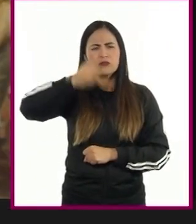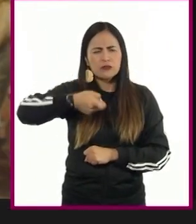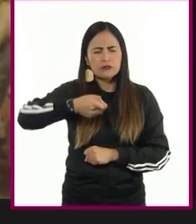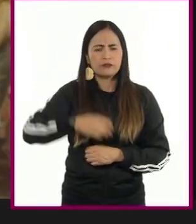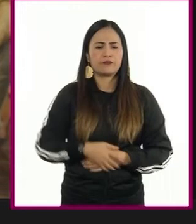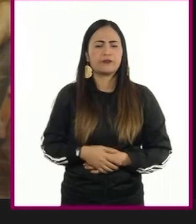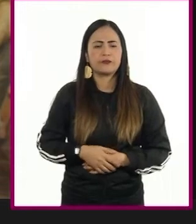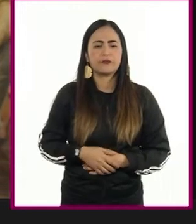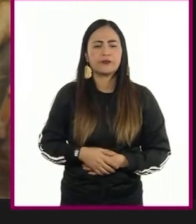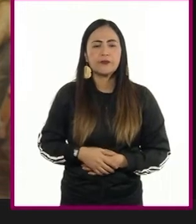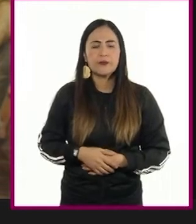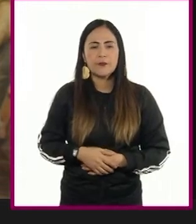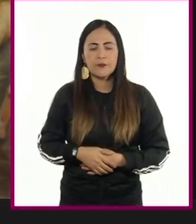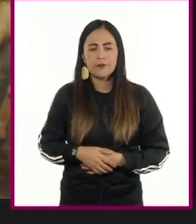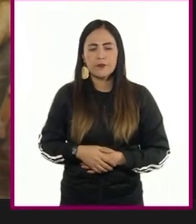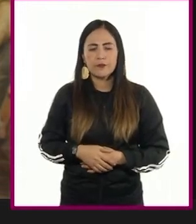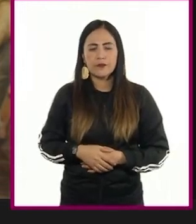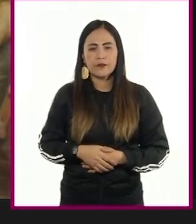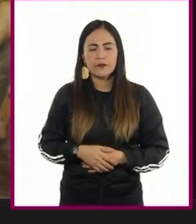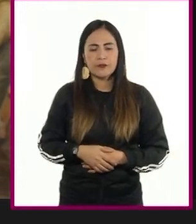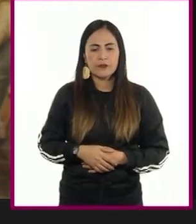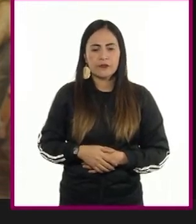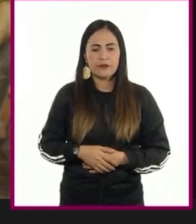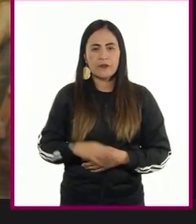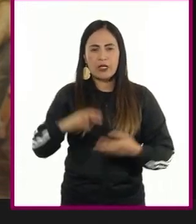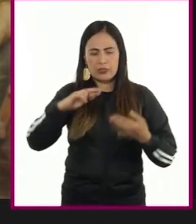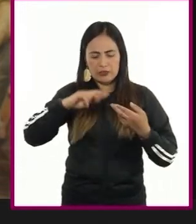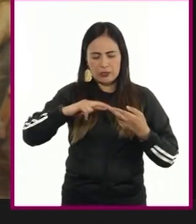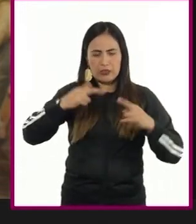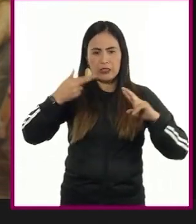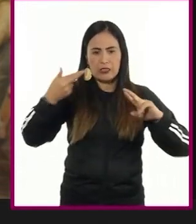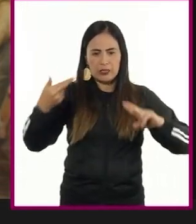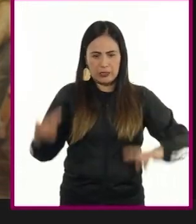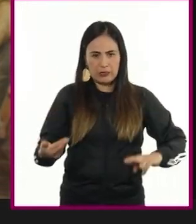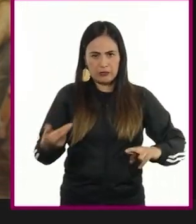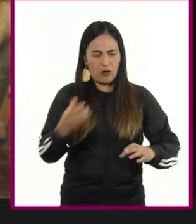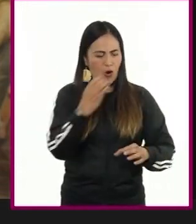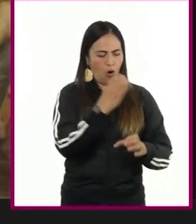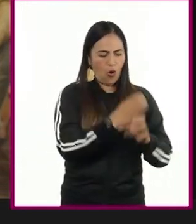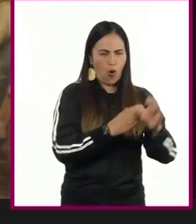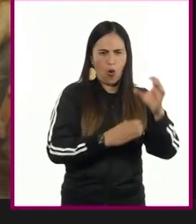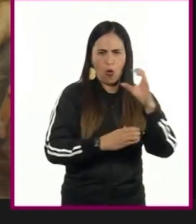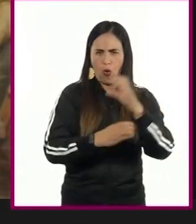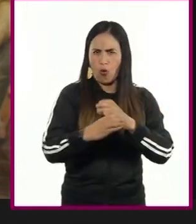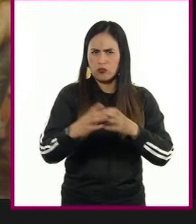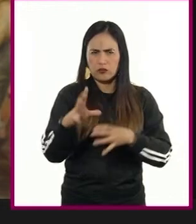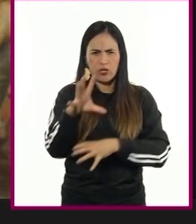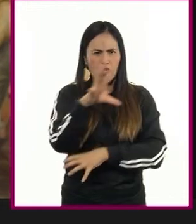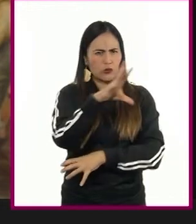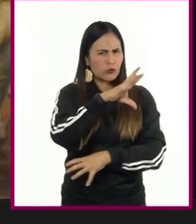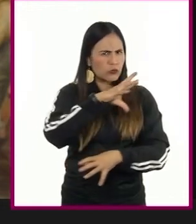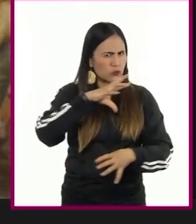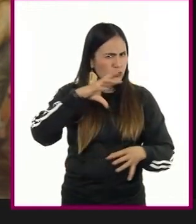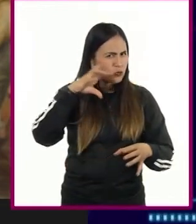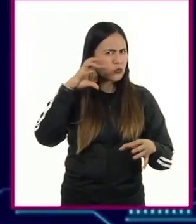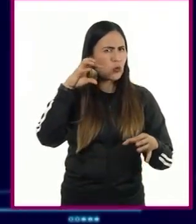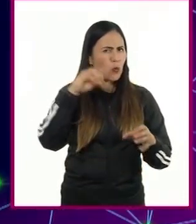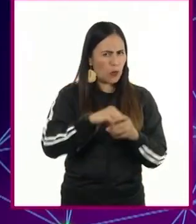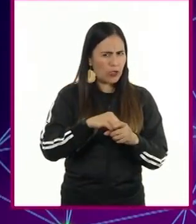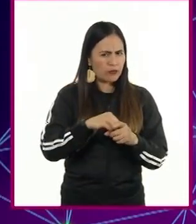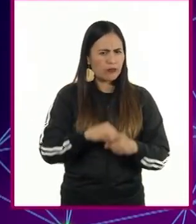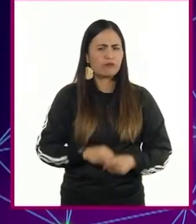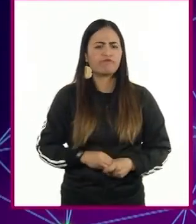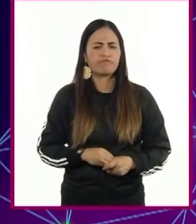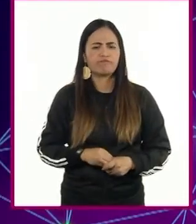1. Relacionar completamente todos los bienes, es decir, en la disposición de las cuentas,